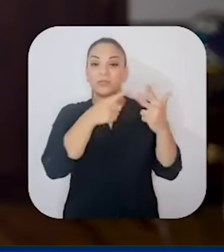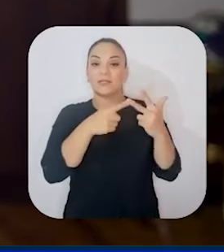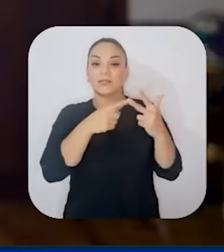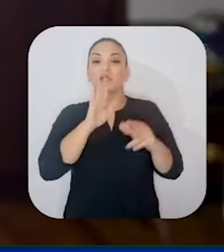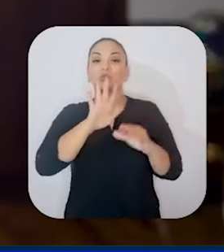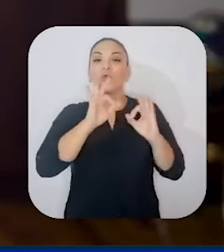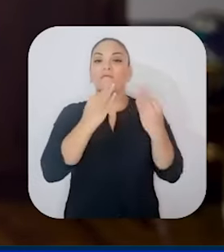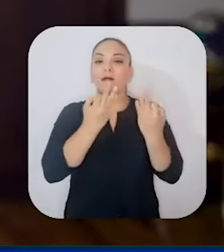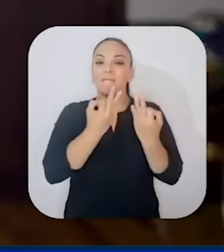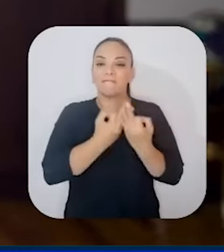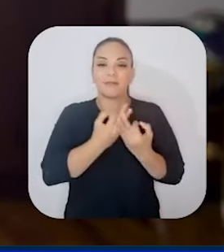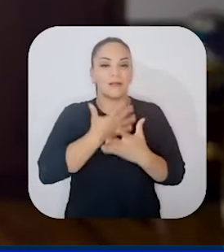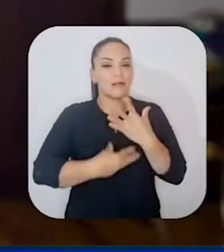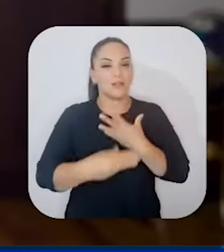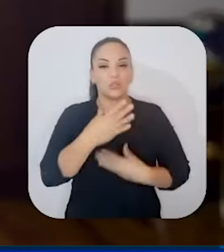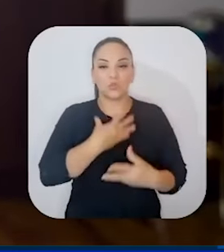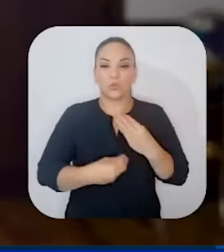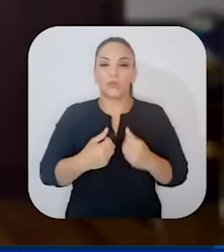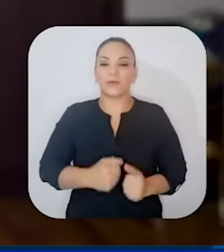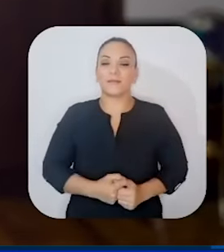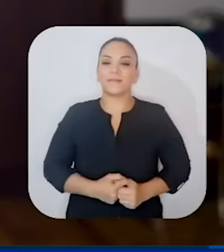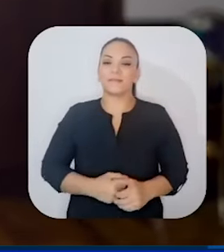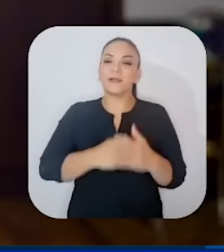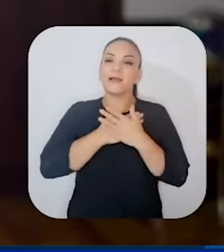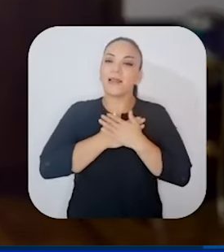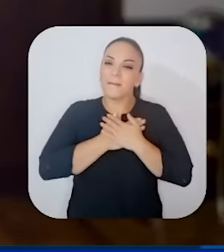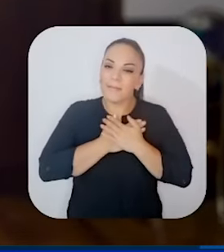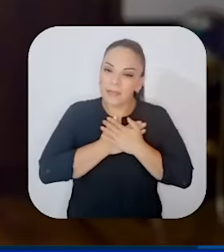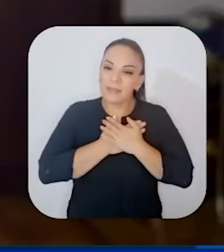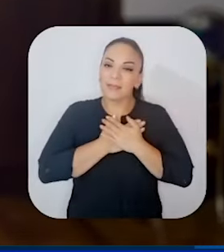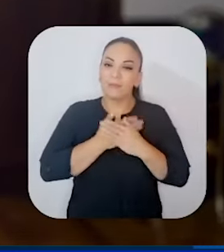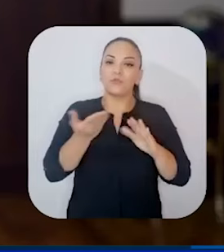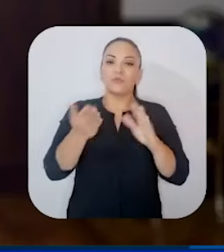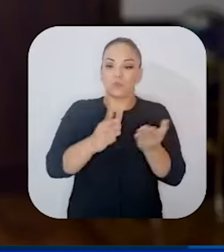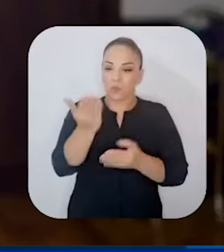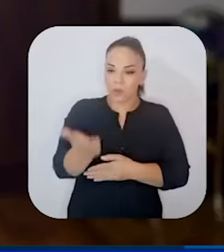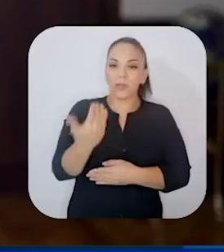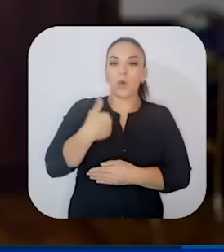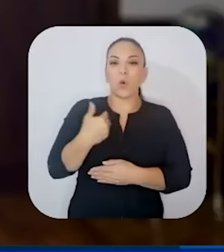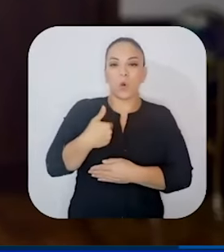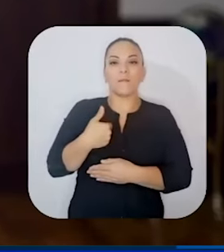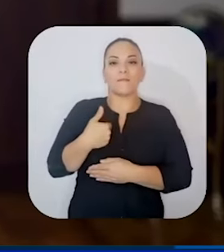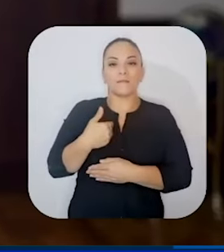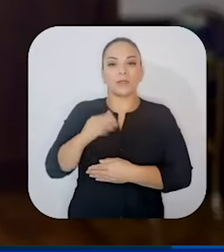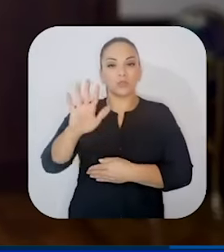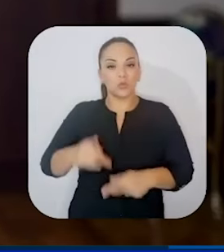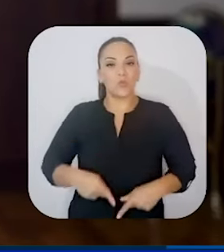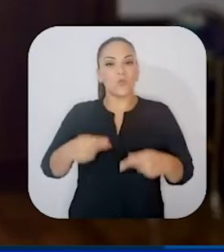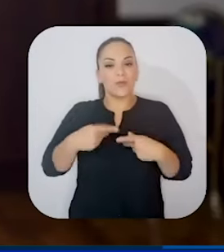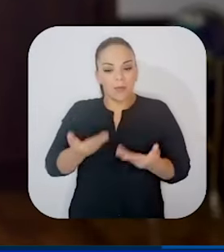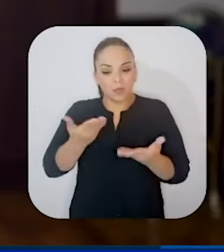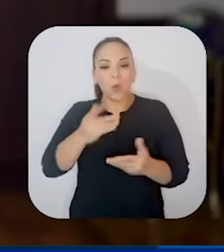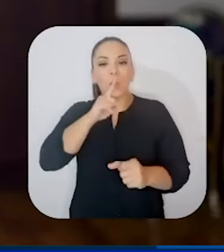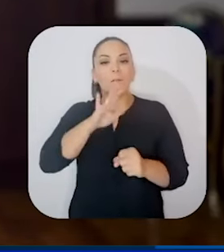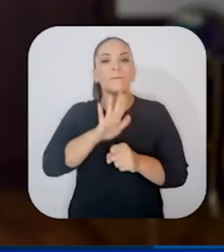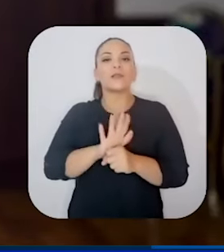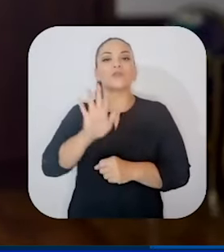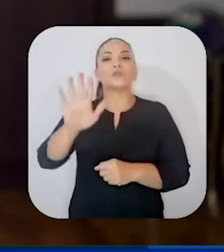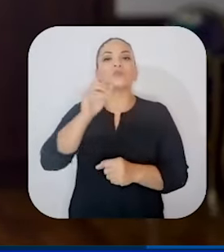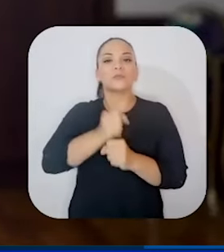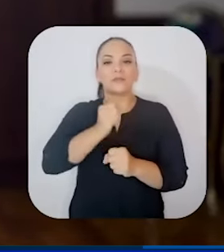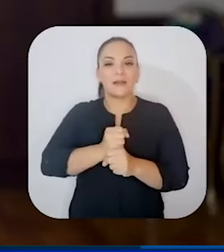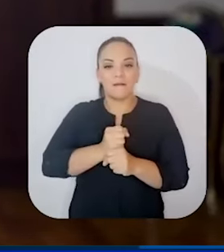entera de luto. Lamentamos la muerte de un hombre que dio su propia vida en el